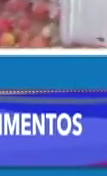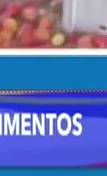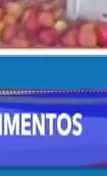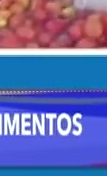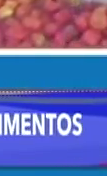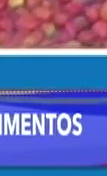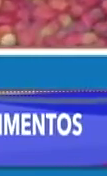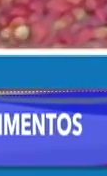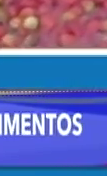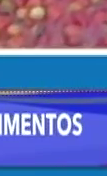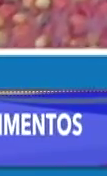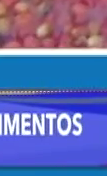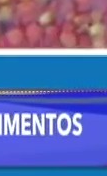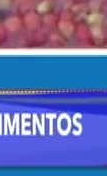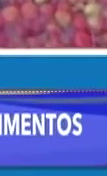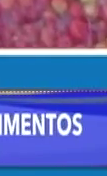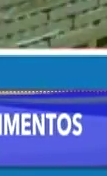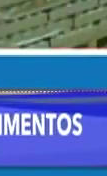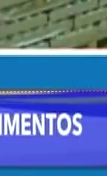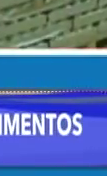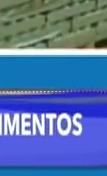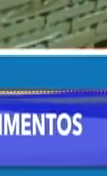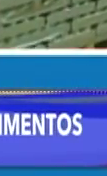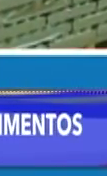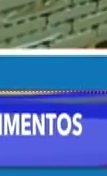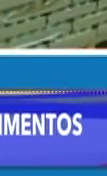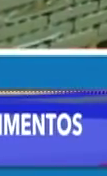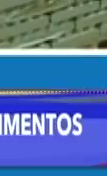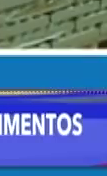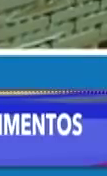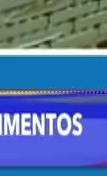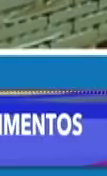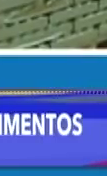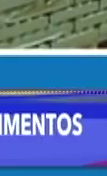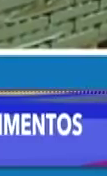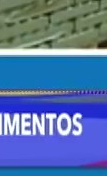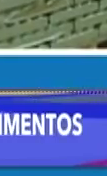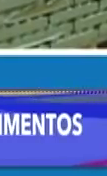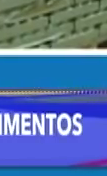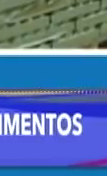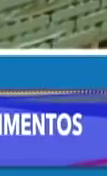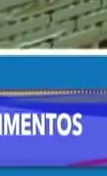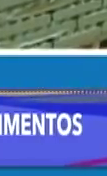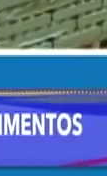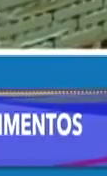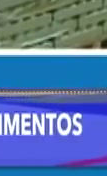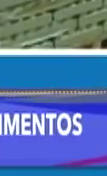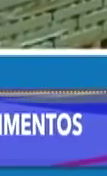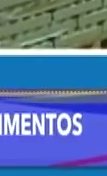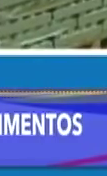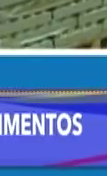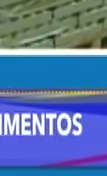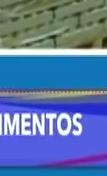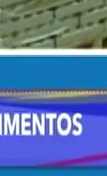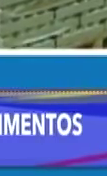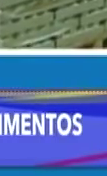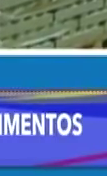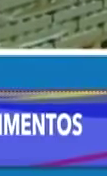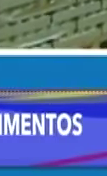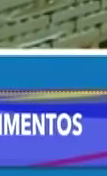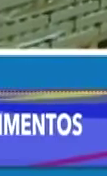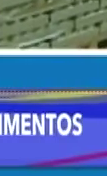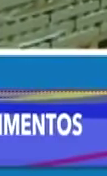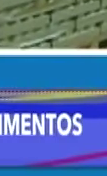mediana en la gran industria venezolana el que quiera venir a invertir bienvenidos el que quiera venir a invertir